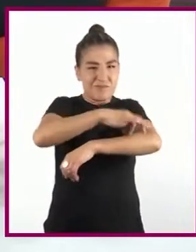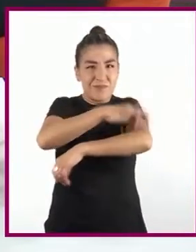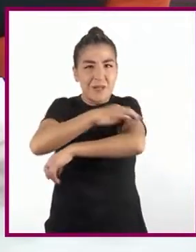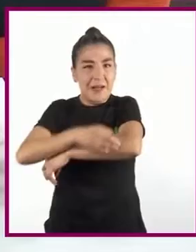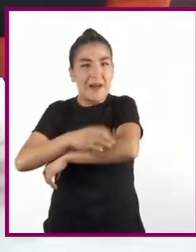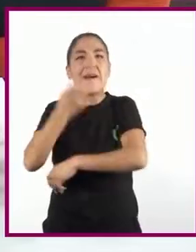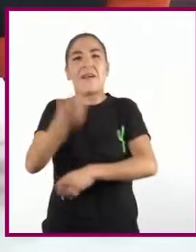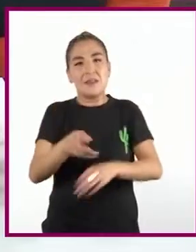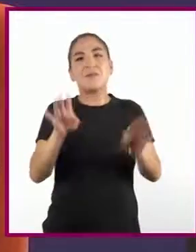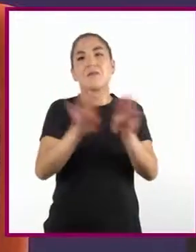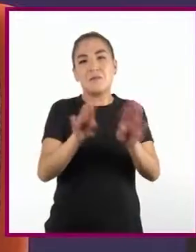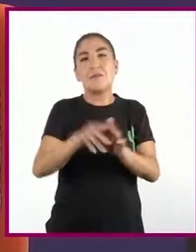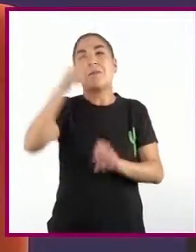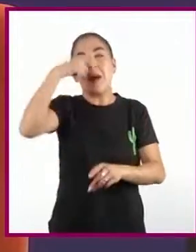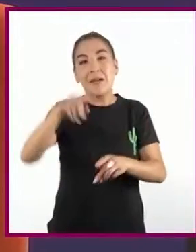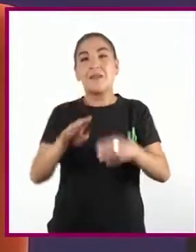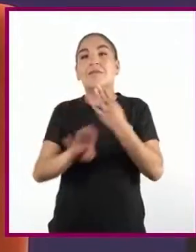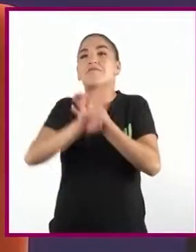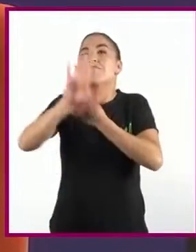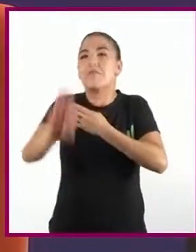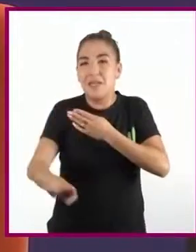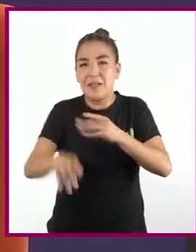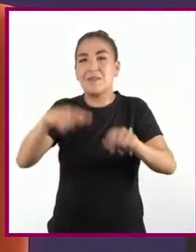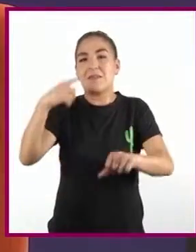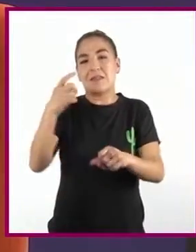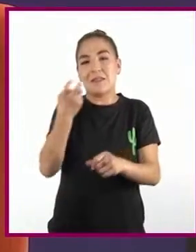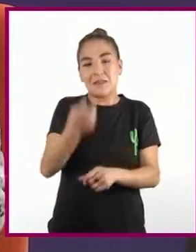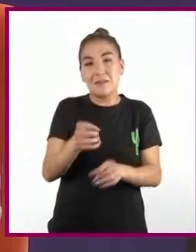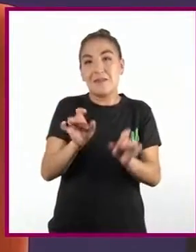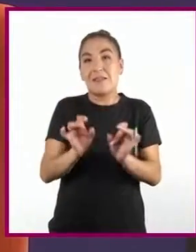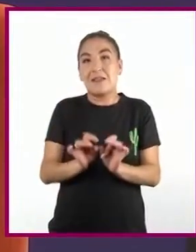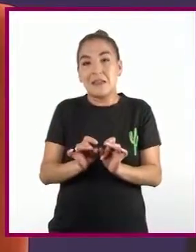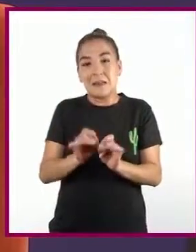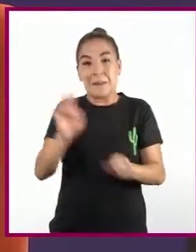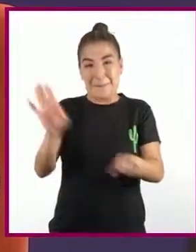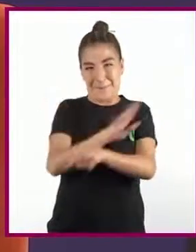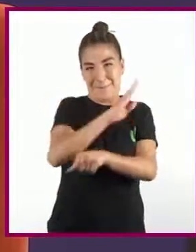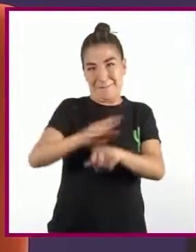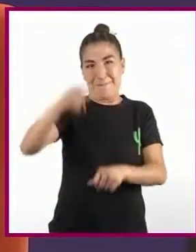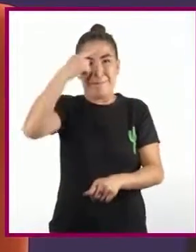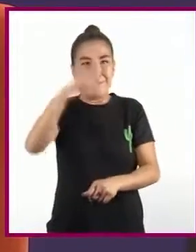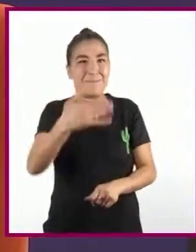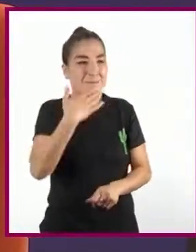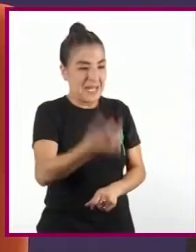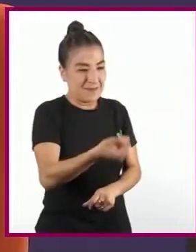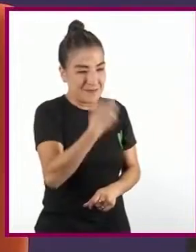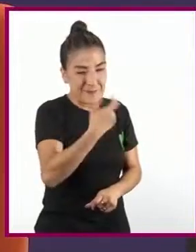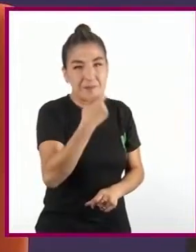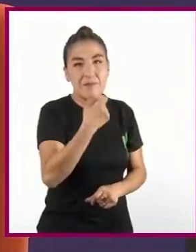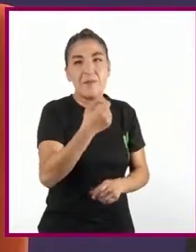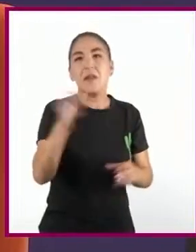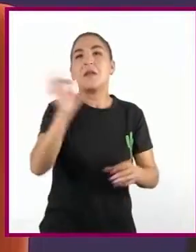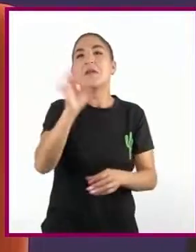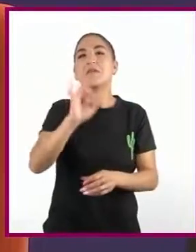Entonces básicamente lo está haciendo para prevenir que en vez de tener algo benéfico por el medicamento que estamos tomando, pues tengamos otra vez